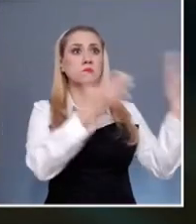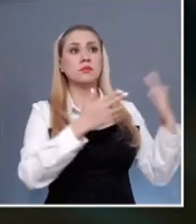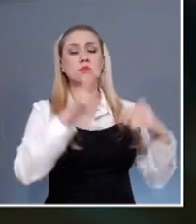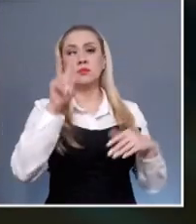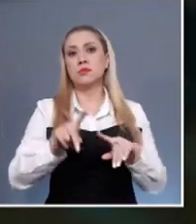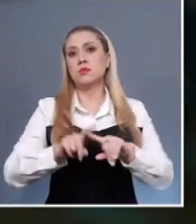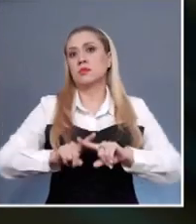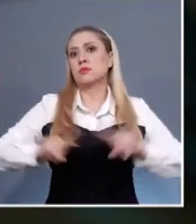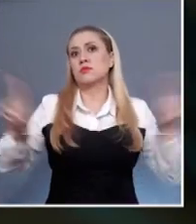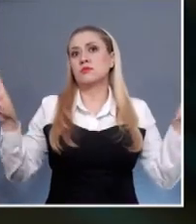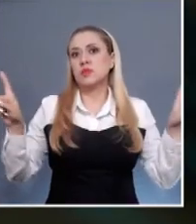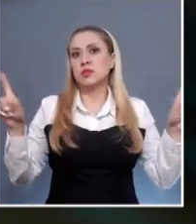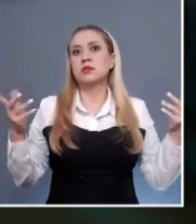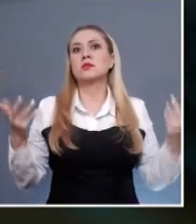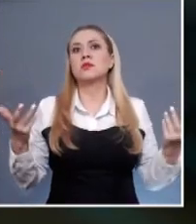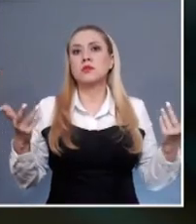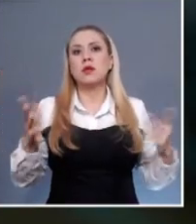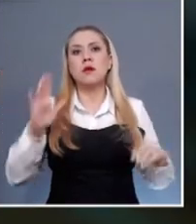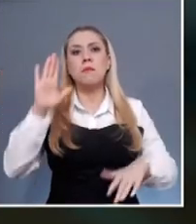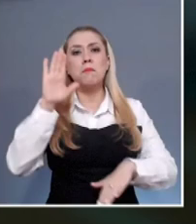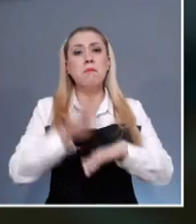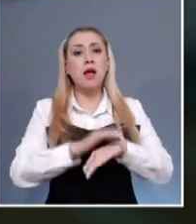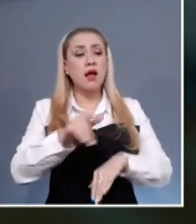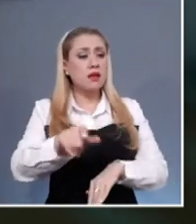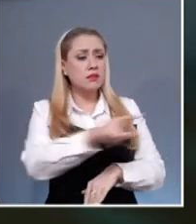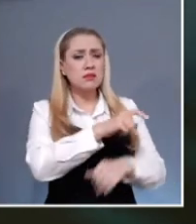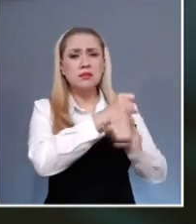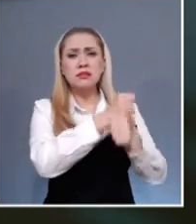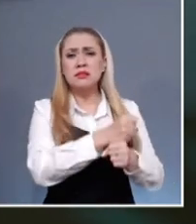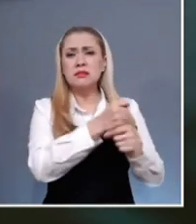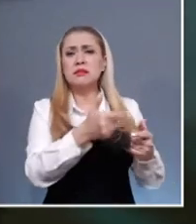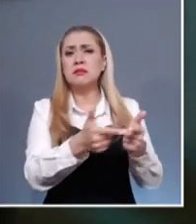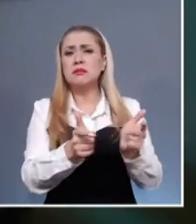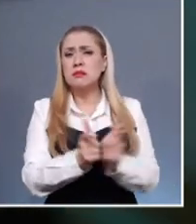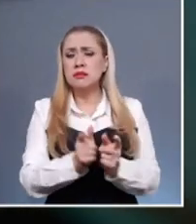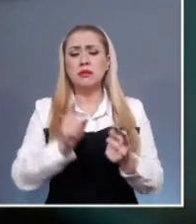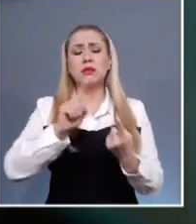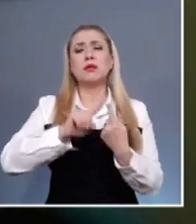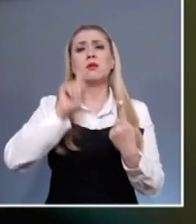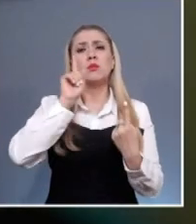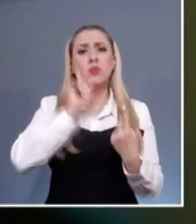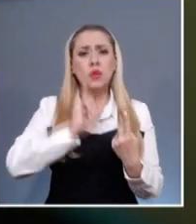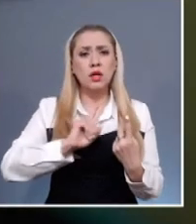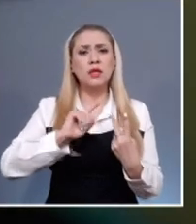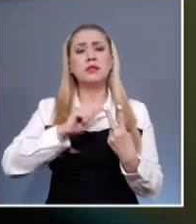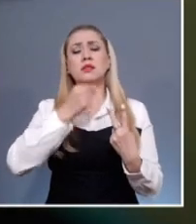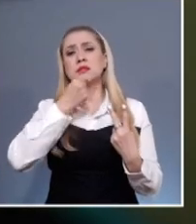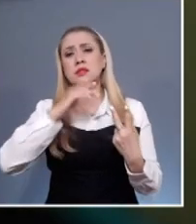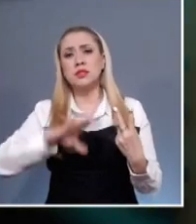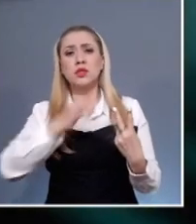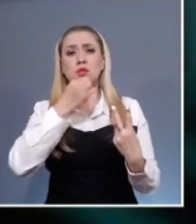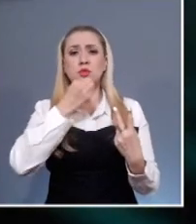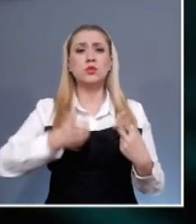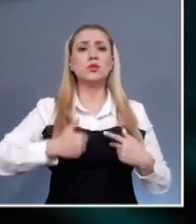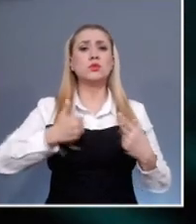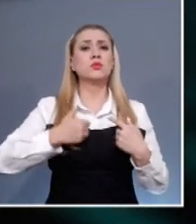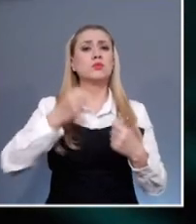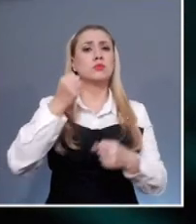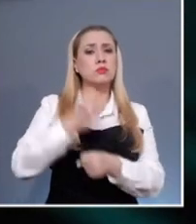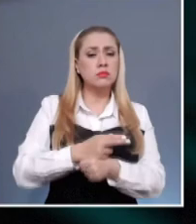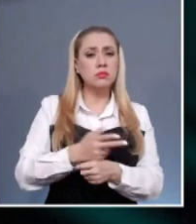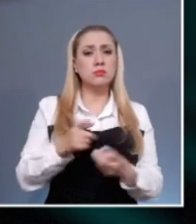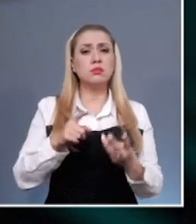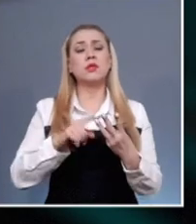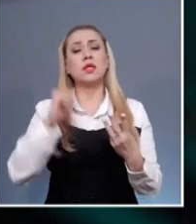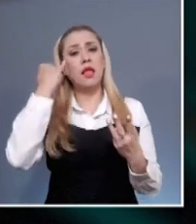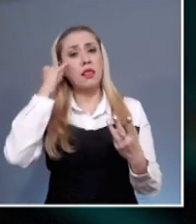en condición de vulnerabilidad, como son las mujeres, las niñas, niños y adolescentes, los pueblos indígenas,